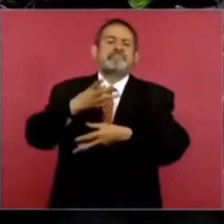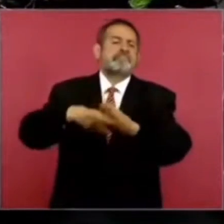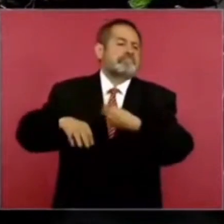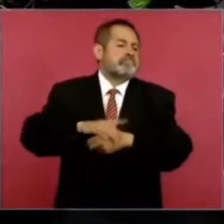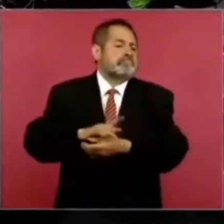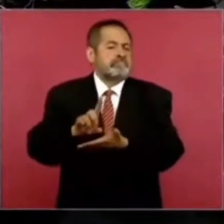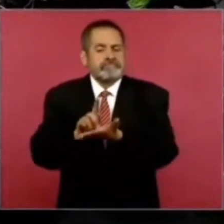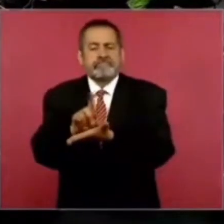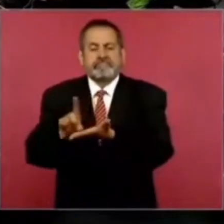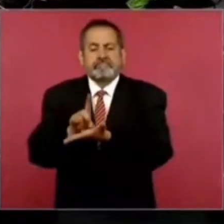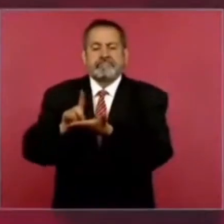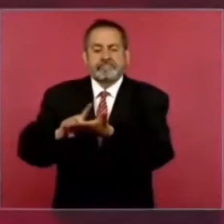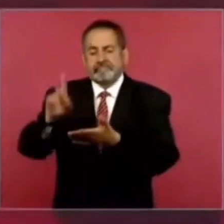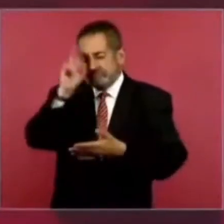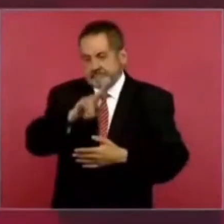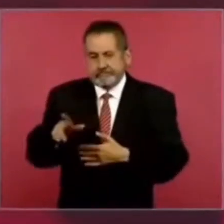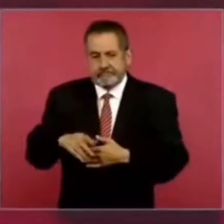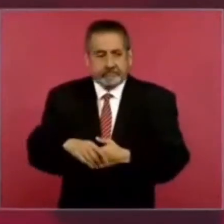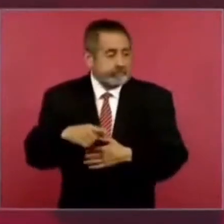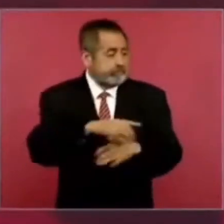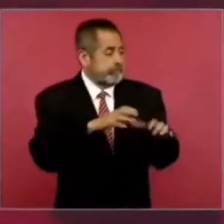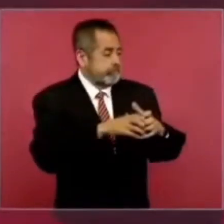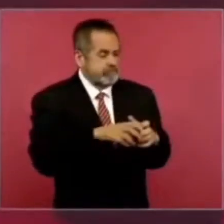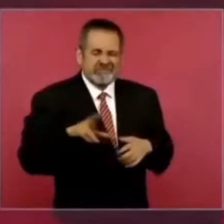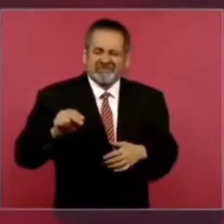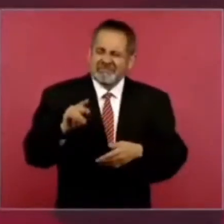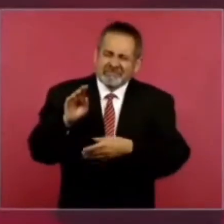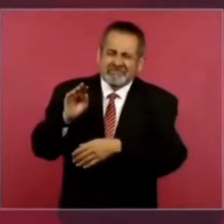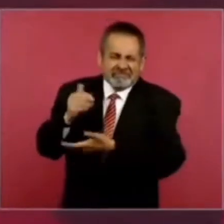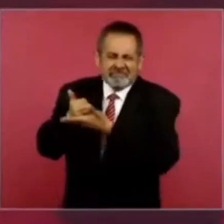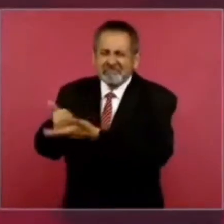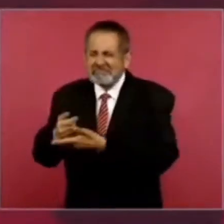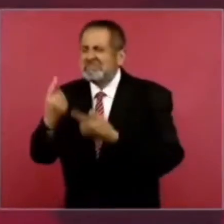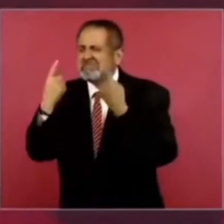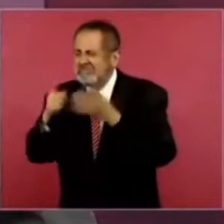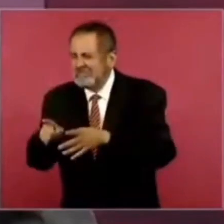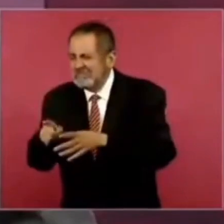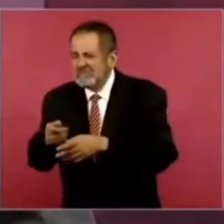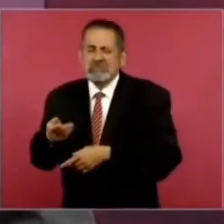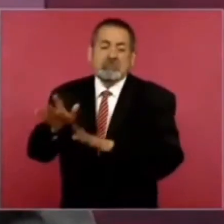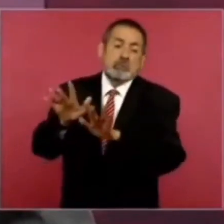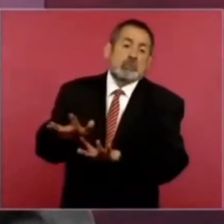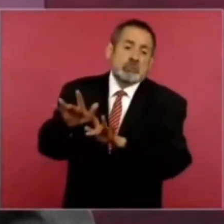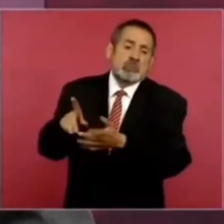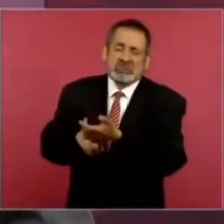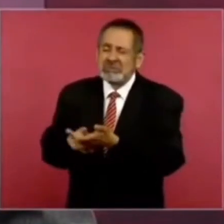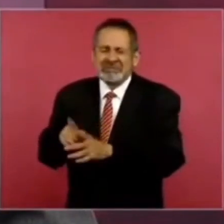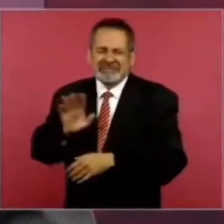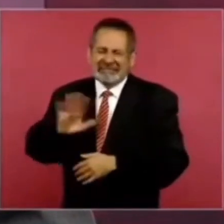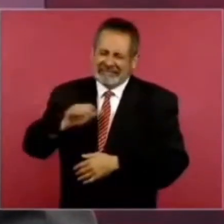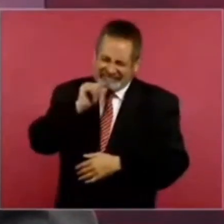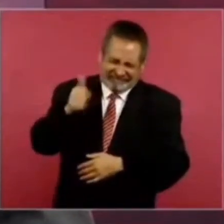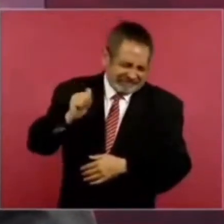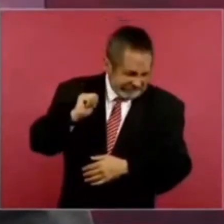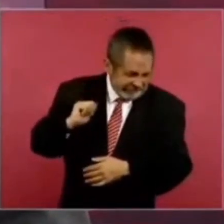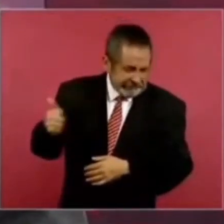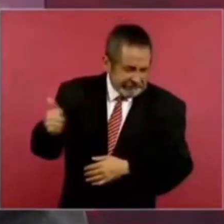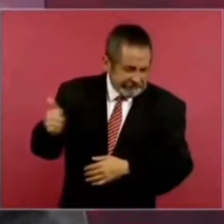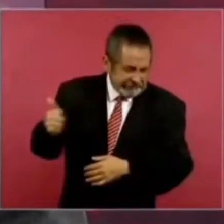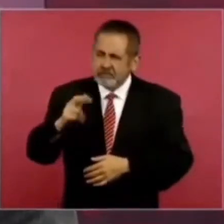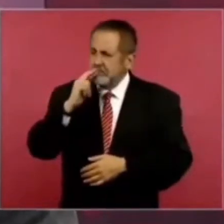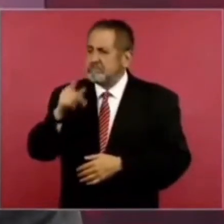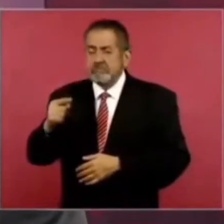para los conservadores es populismo, es paternalismo, y ellos son partidarios que la